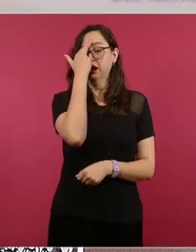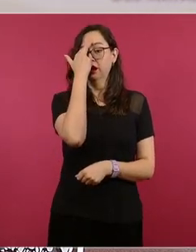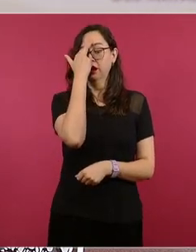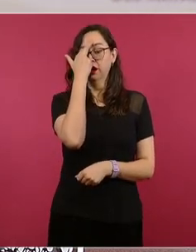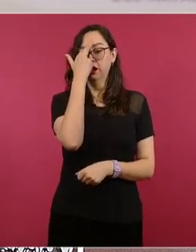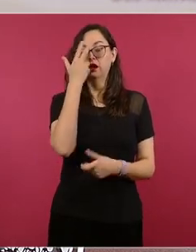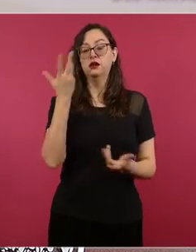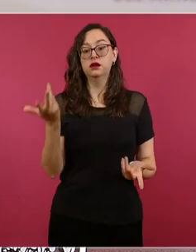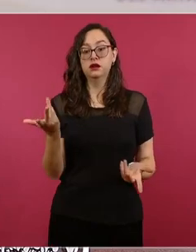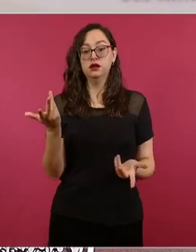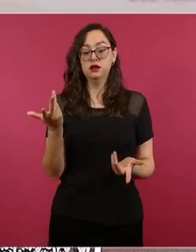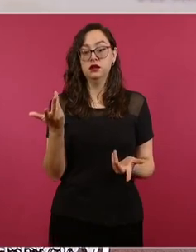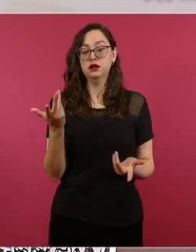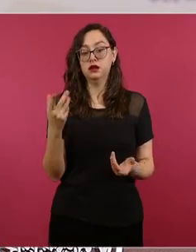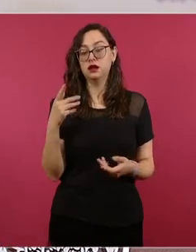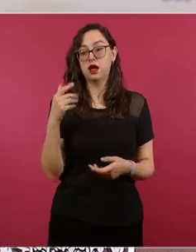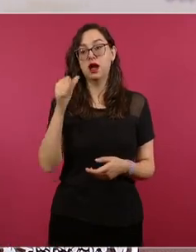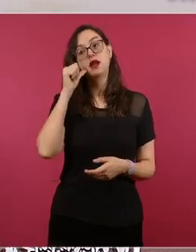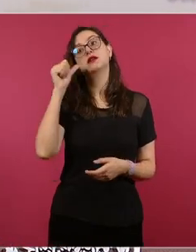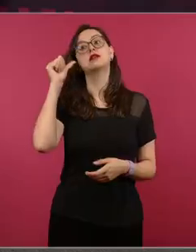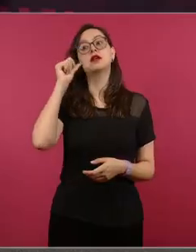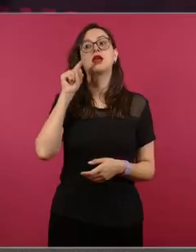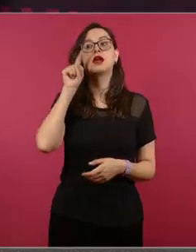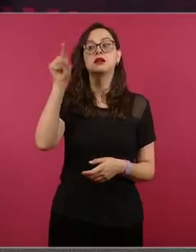tuvieron un accidente en Chalma ayer.